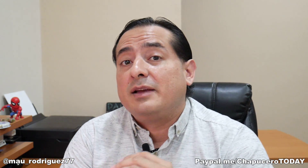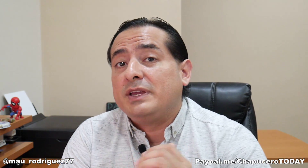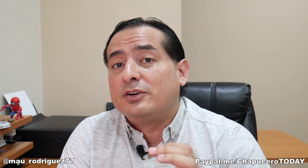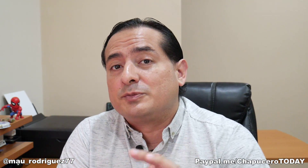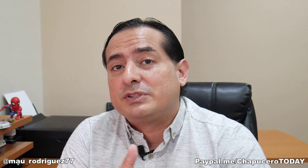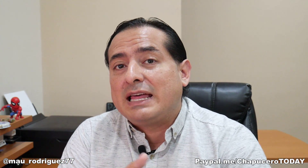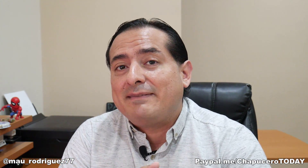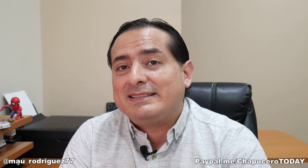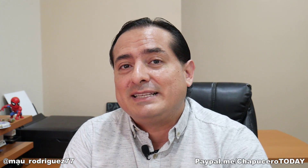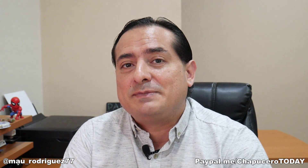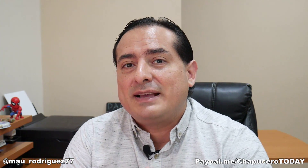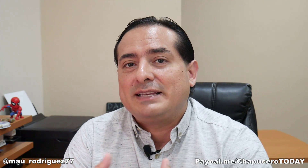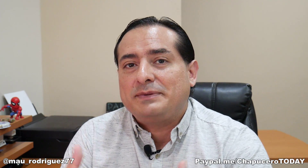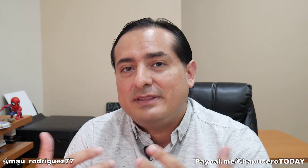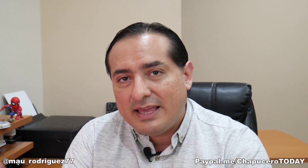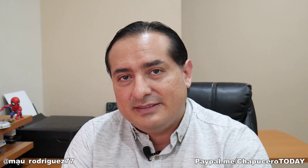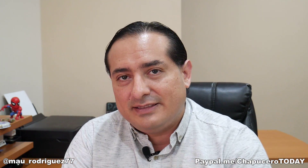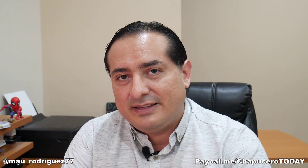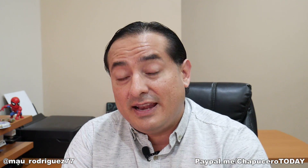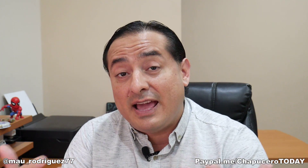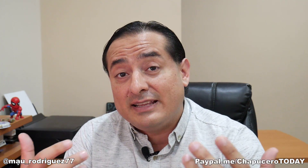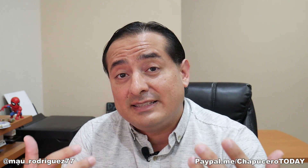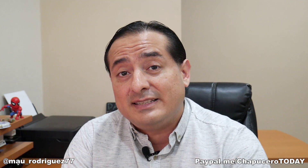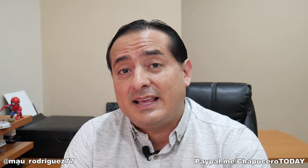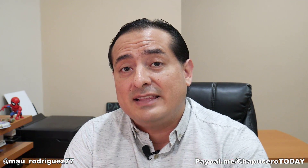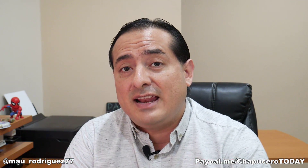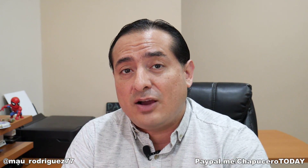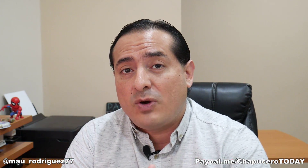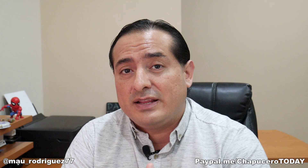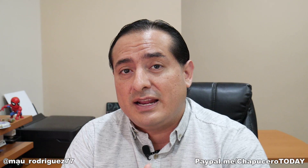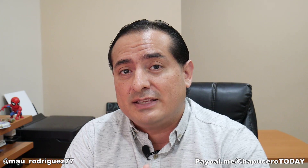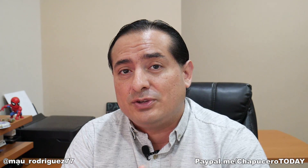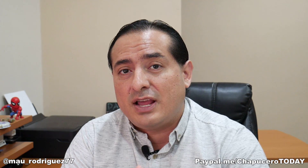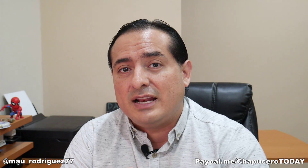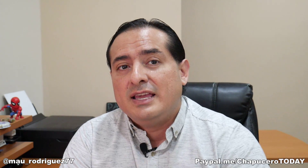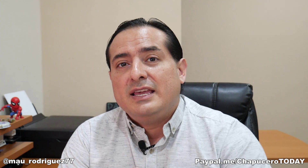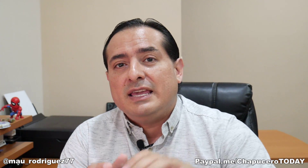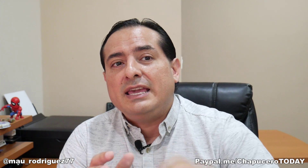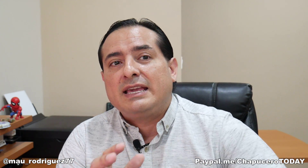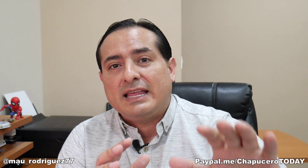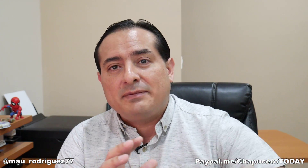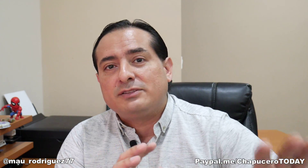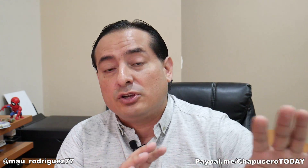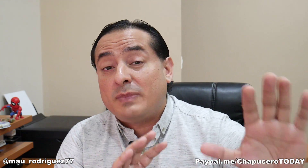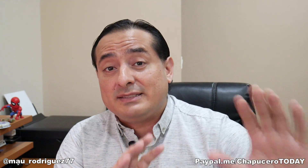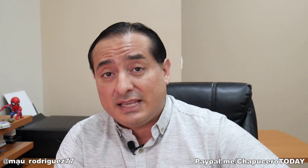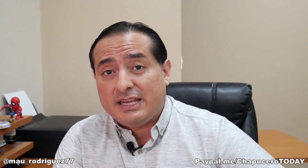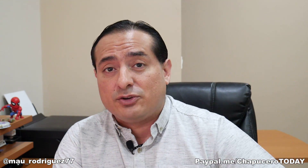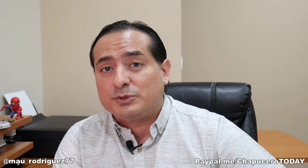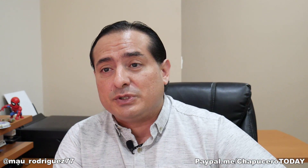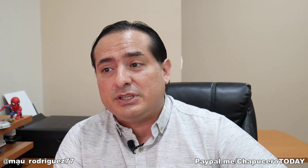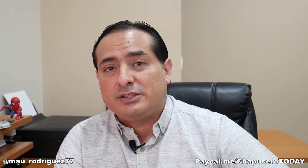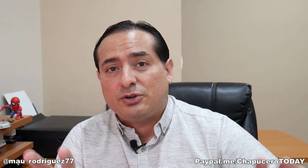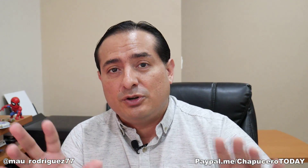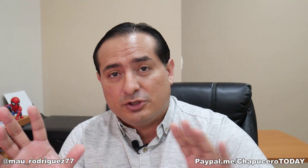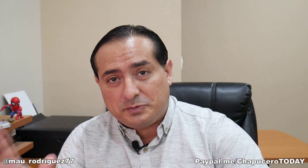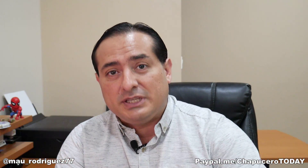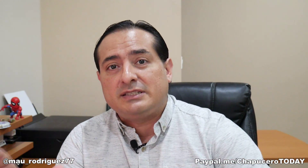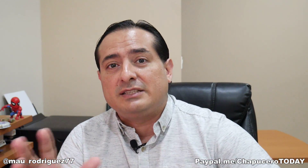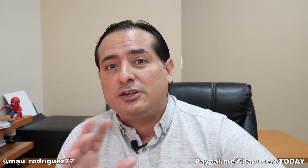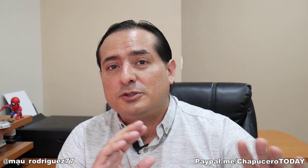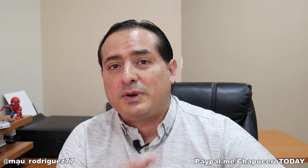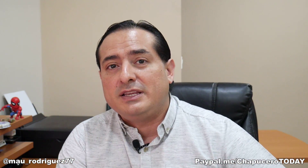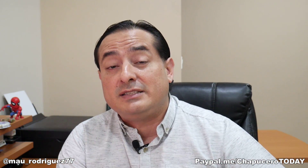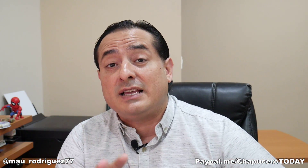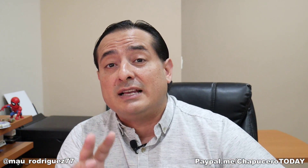Hola, ¿qué tal amigos? Pues cada vez es más evidente la necesidad de la Guardia Nacional y cada vez son más cínicos, por cierto, los